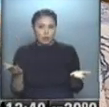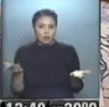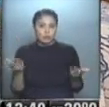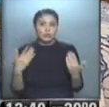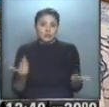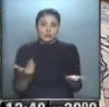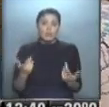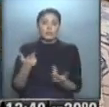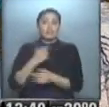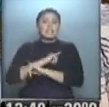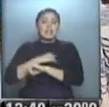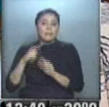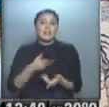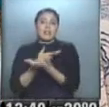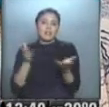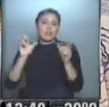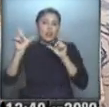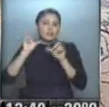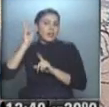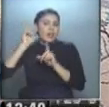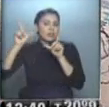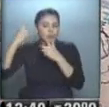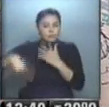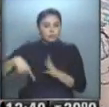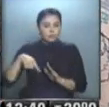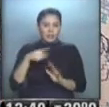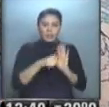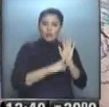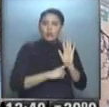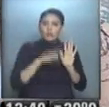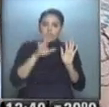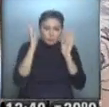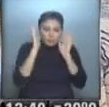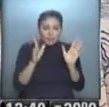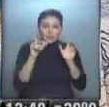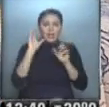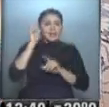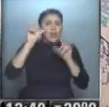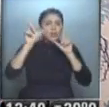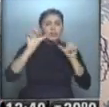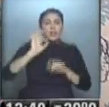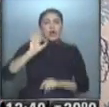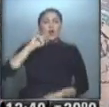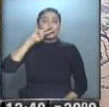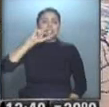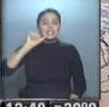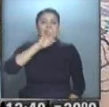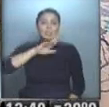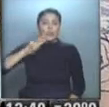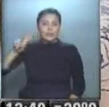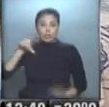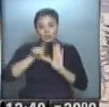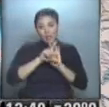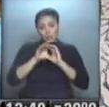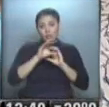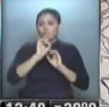brindar servicios de radiodifusión. Esta norma no es propia solamente de la radiodifusión o de la ley 26.522, sino que